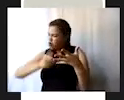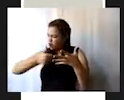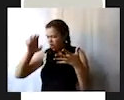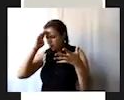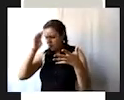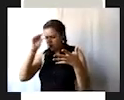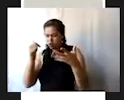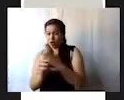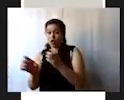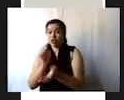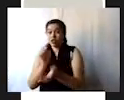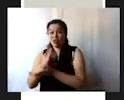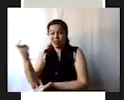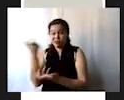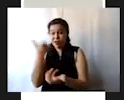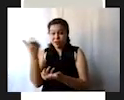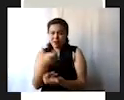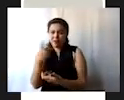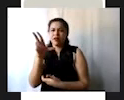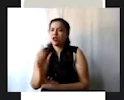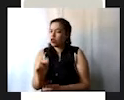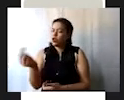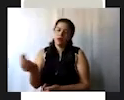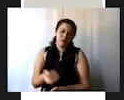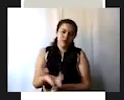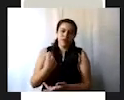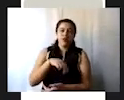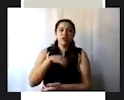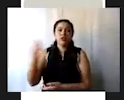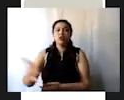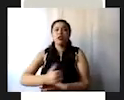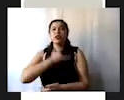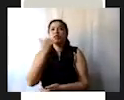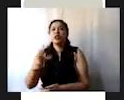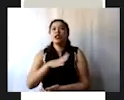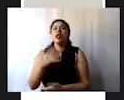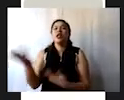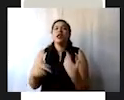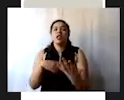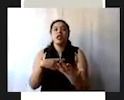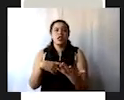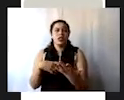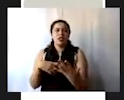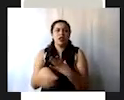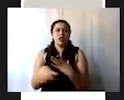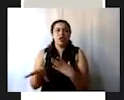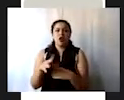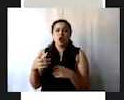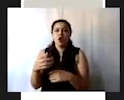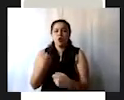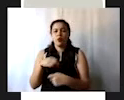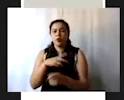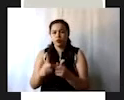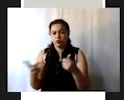es dinero, porque creo que uno de los errores que cometemos y que nos cuarta o nos corta mucho la creatividad en el